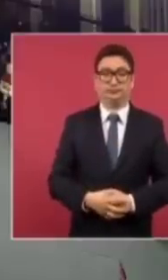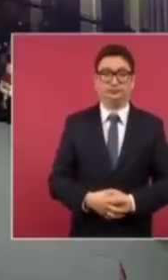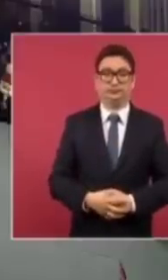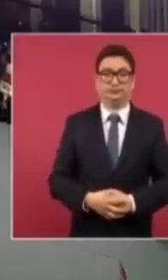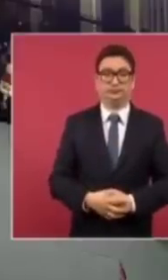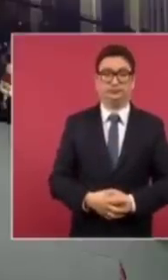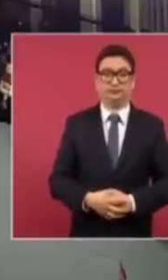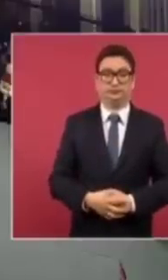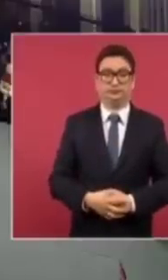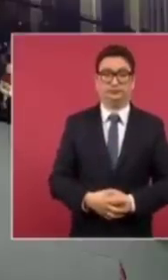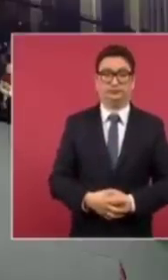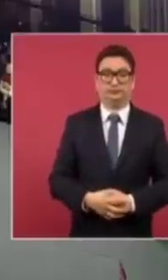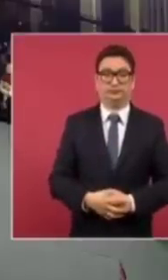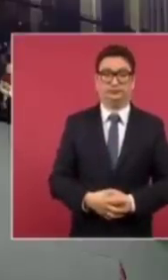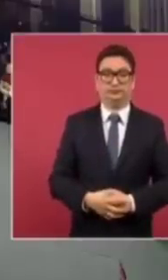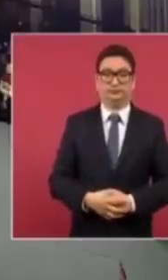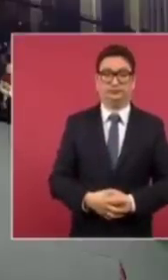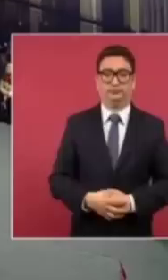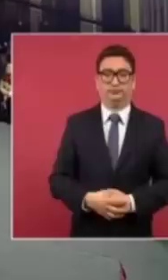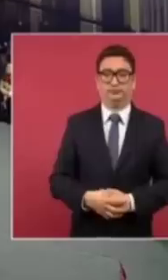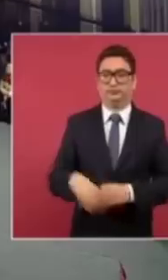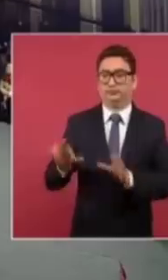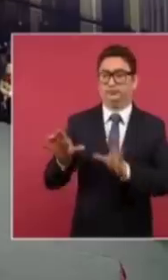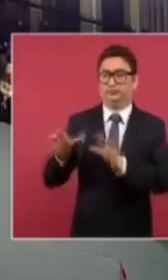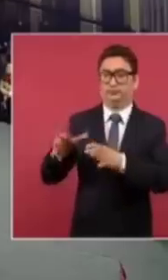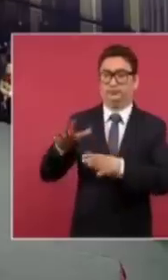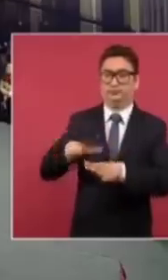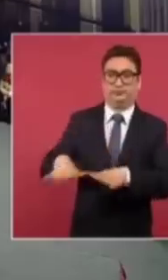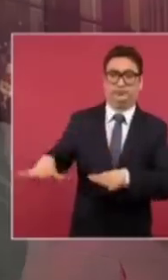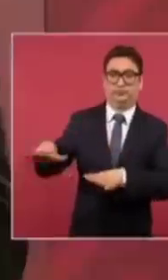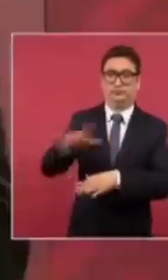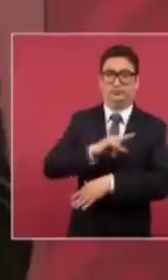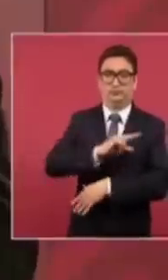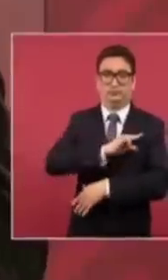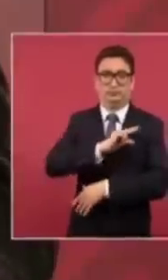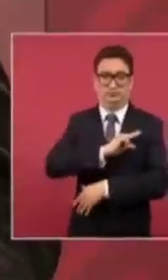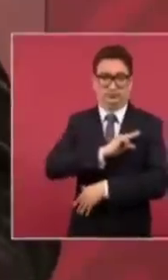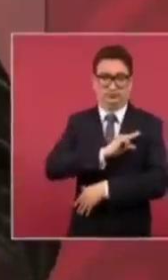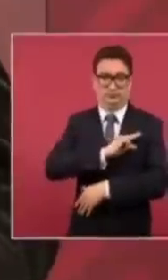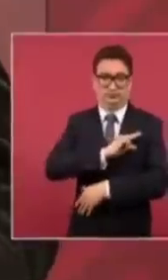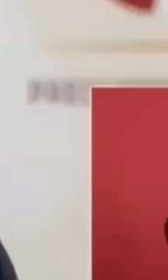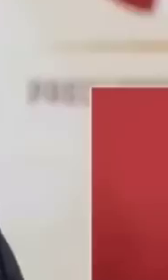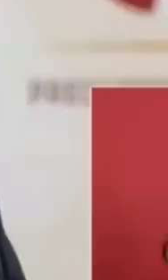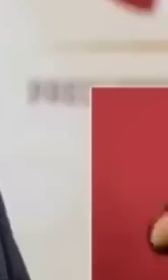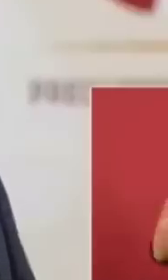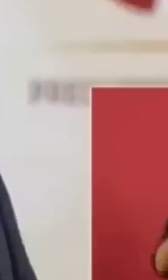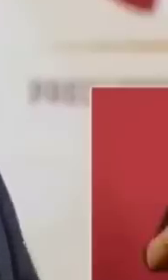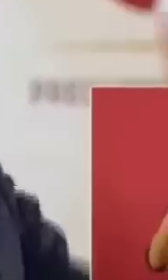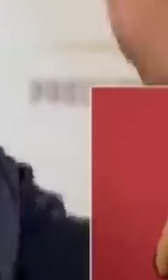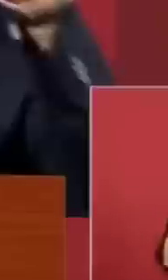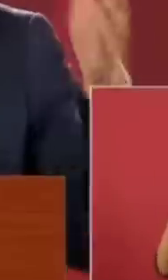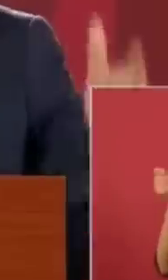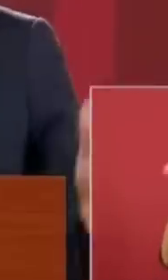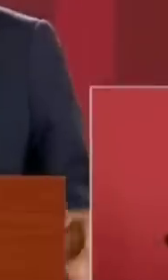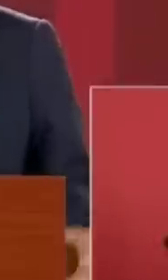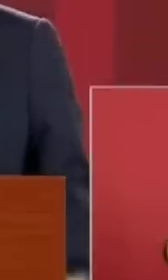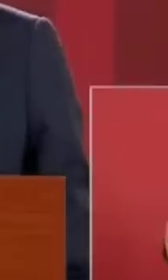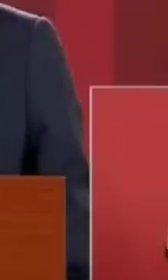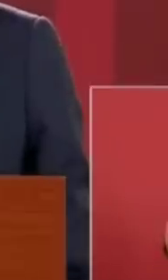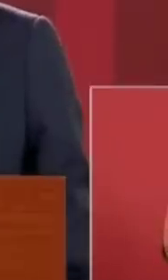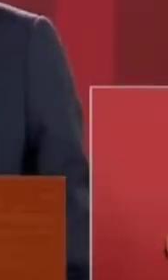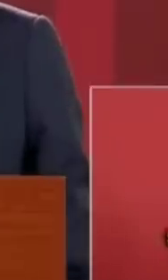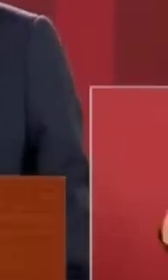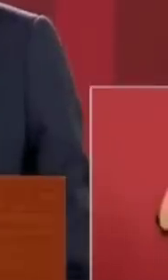también como Incluso en otros países este escándalo ya provocó la reacción de autoridades hacendarias como en el caso de Argentina